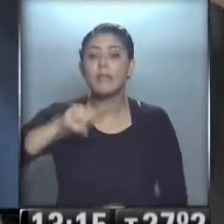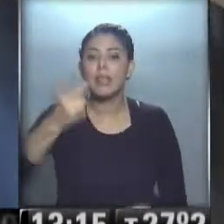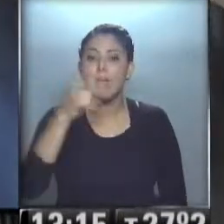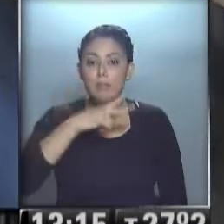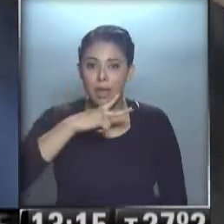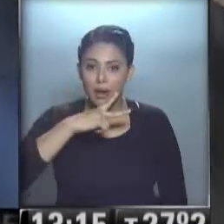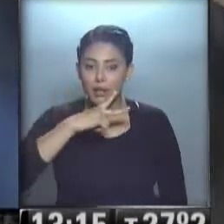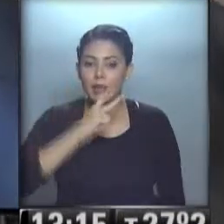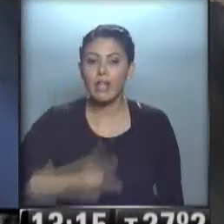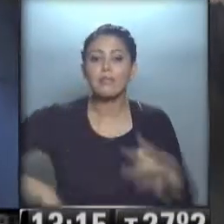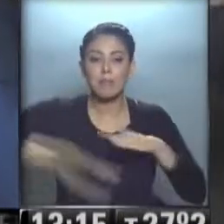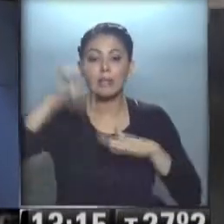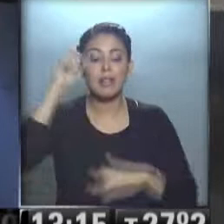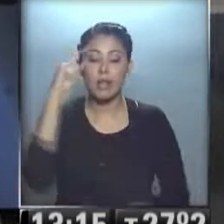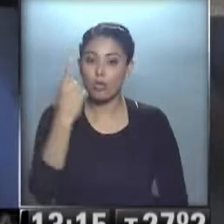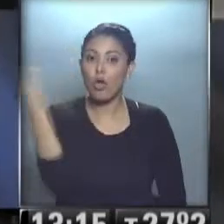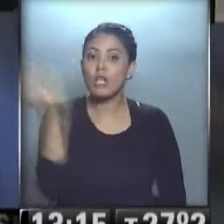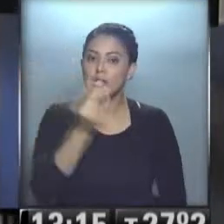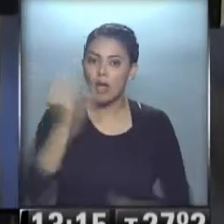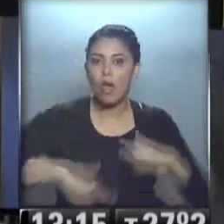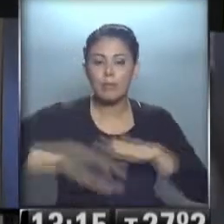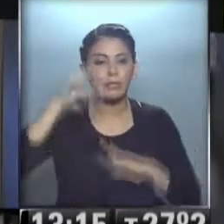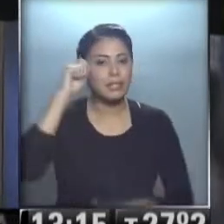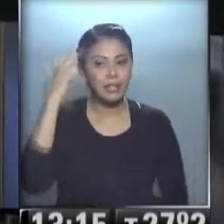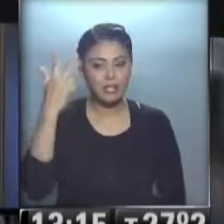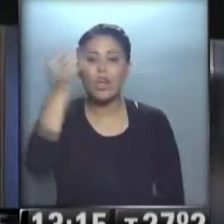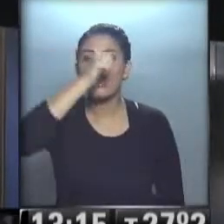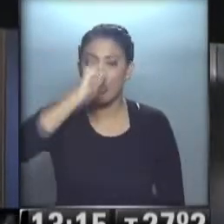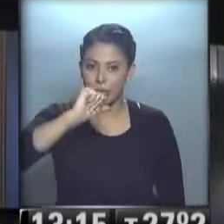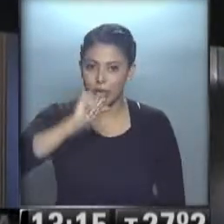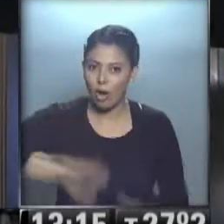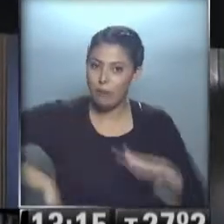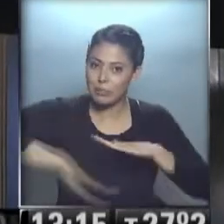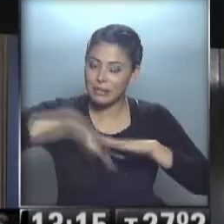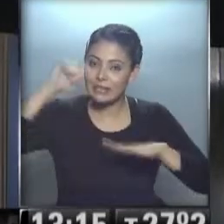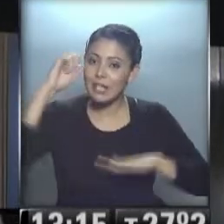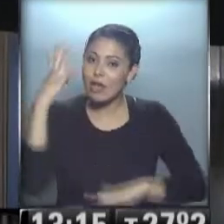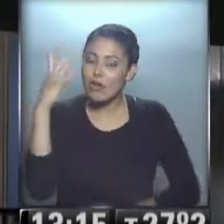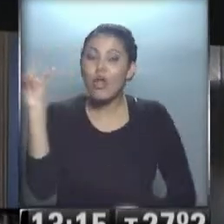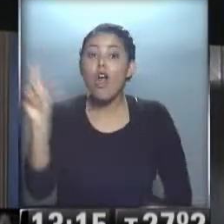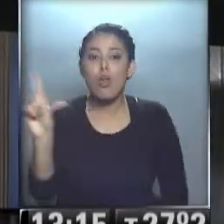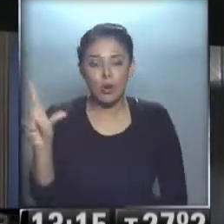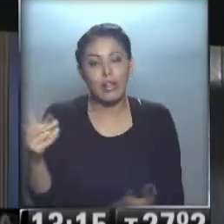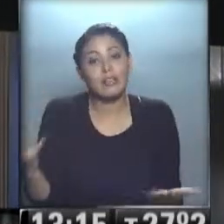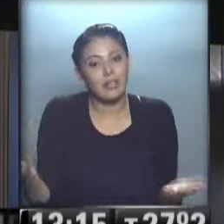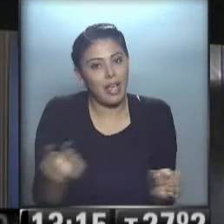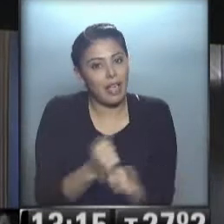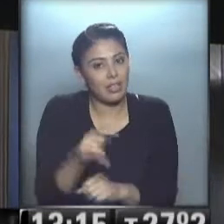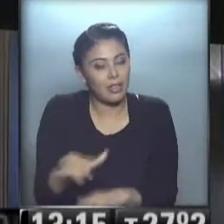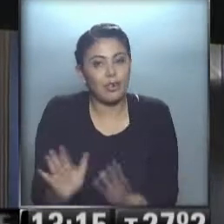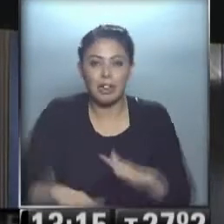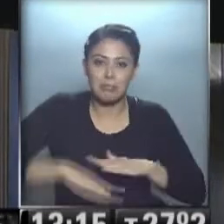viernes, 31. Para el sábado, 33. El domingo, 34. El lunes y por lo menos